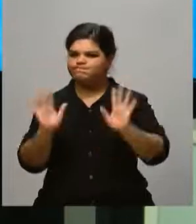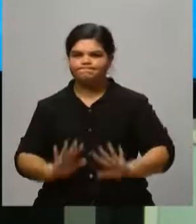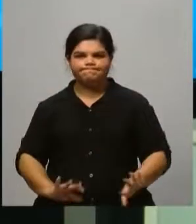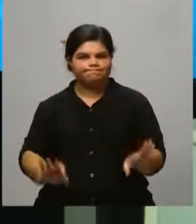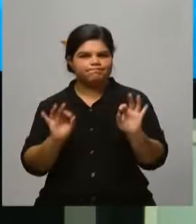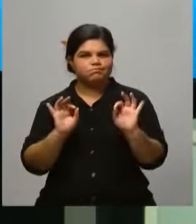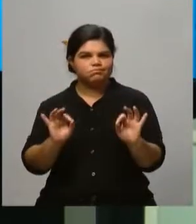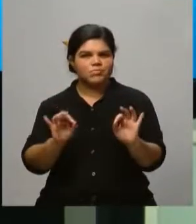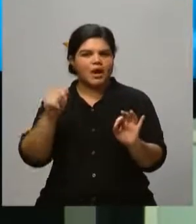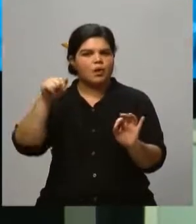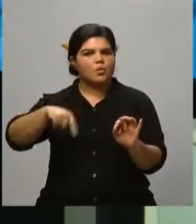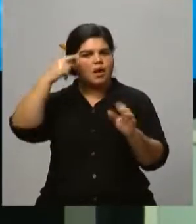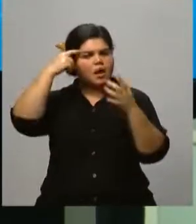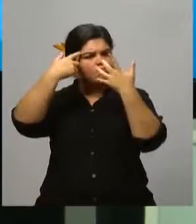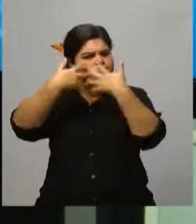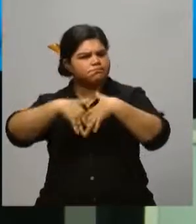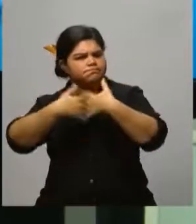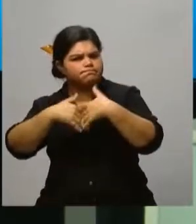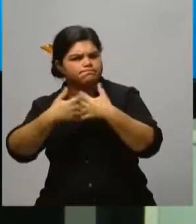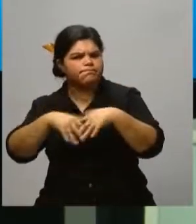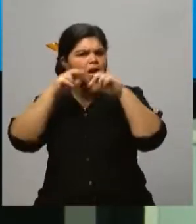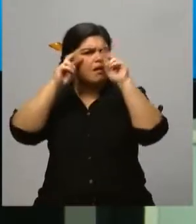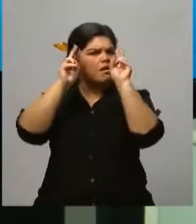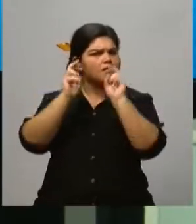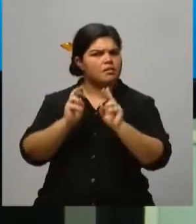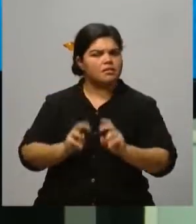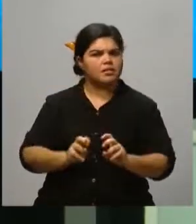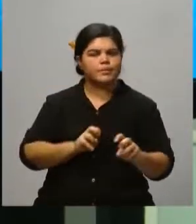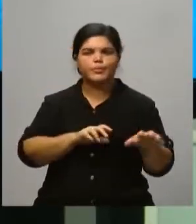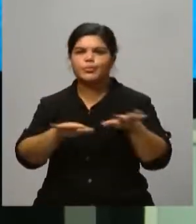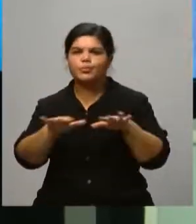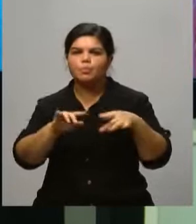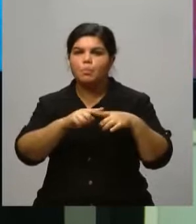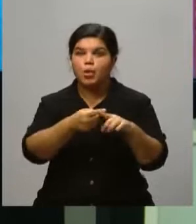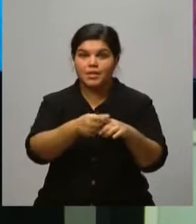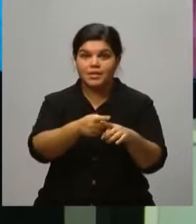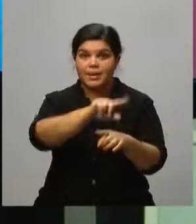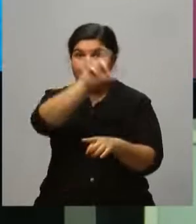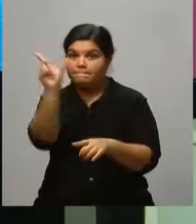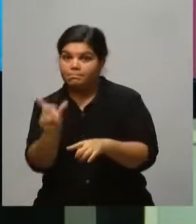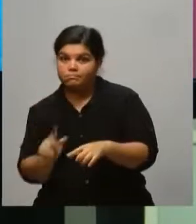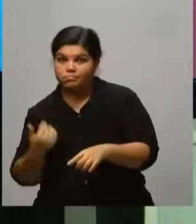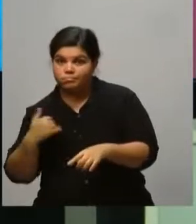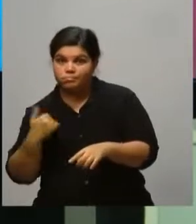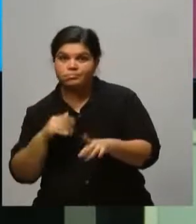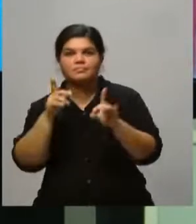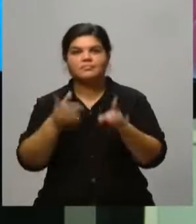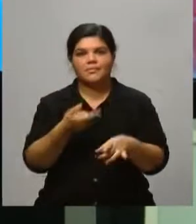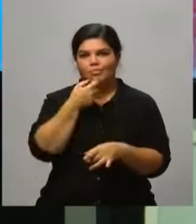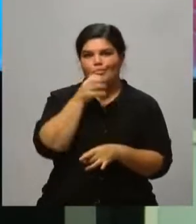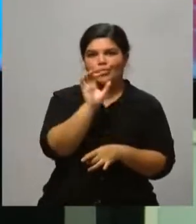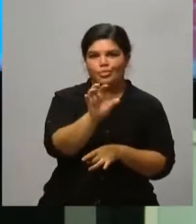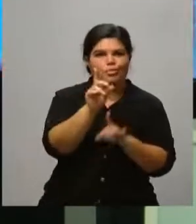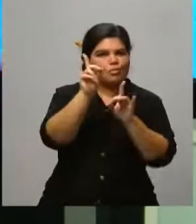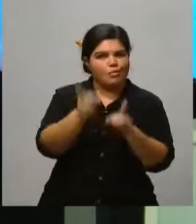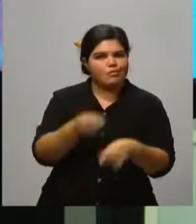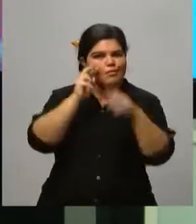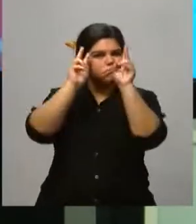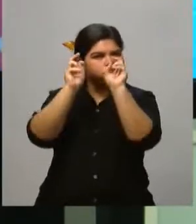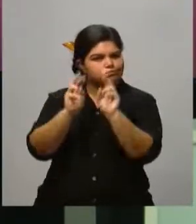a analizar la situación política de nuestro país y también de la provincia de Mendoza. ¿Y por qué decimos esto? Porque estamos en el